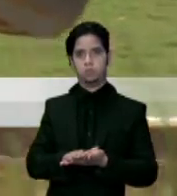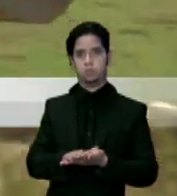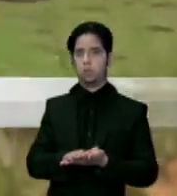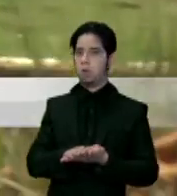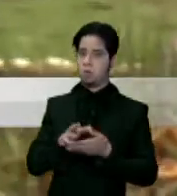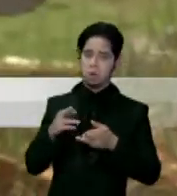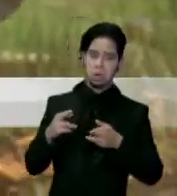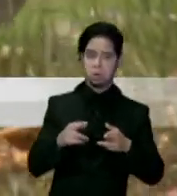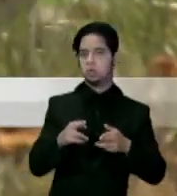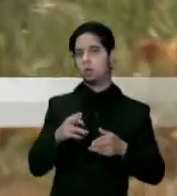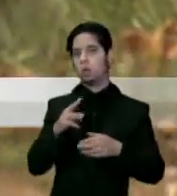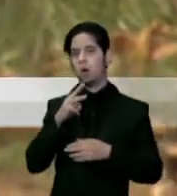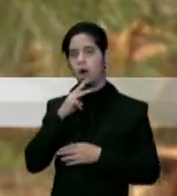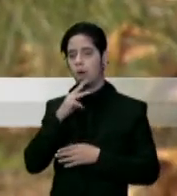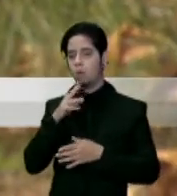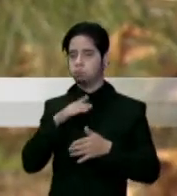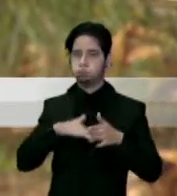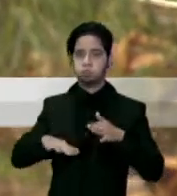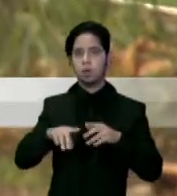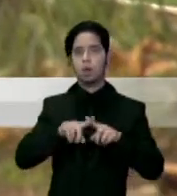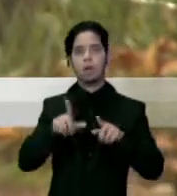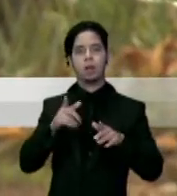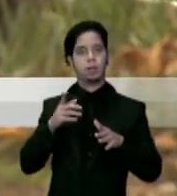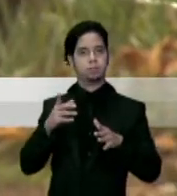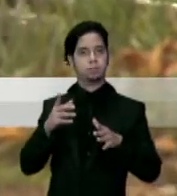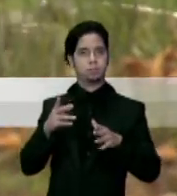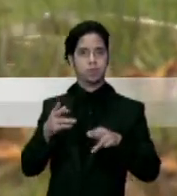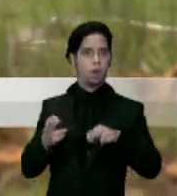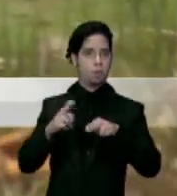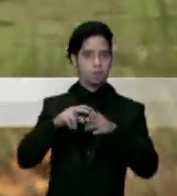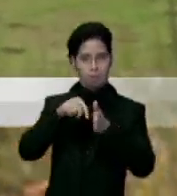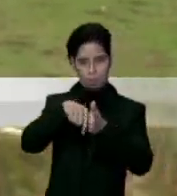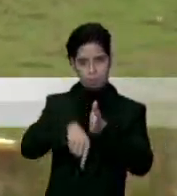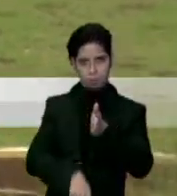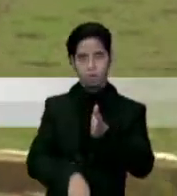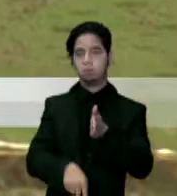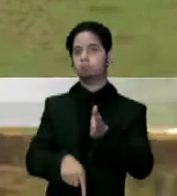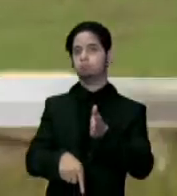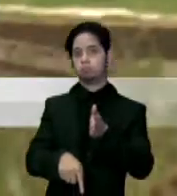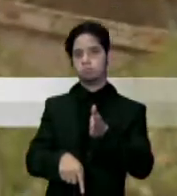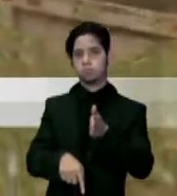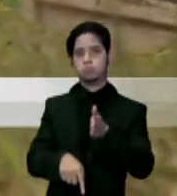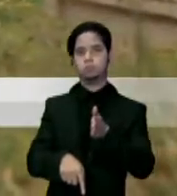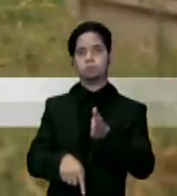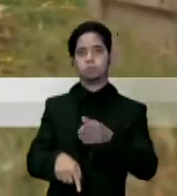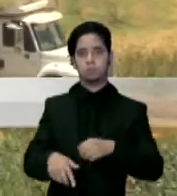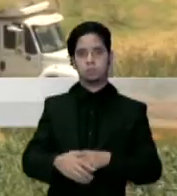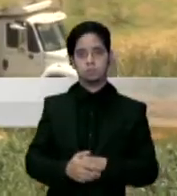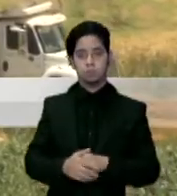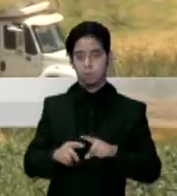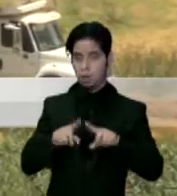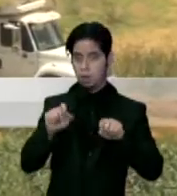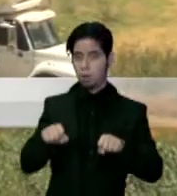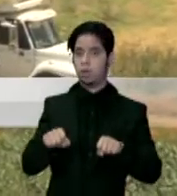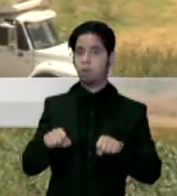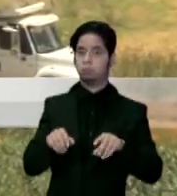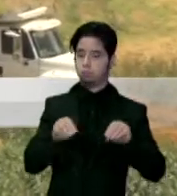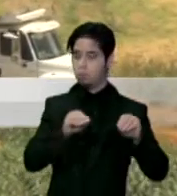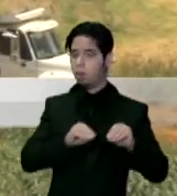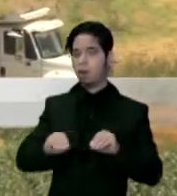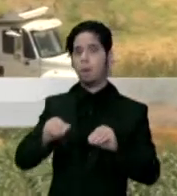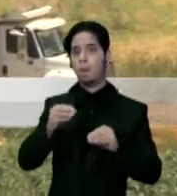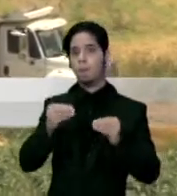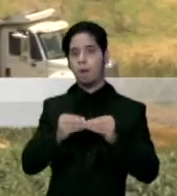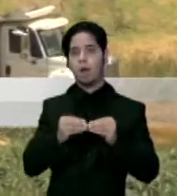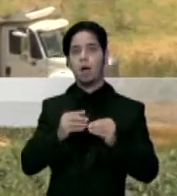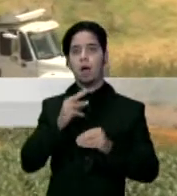bahías, accesos a puertos para aumentar la profundidad de un canal navegable o un río, con el fin de aumentar la capacidad de transporte de agua, evitando